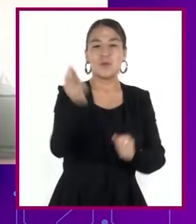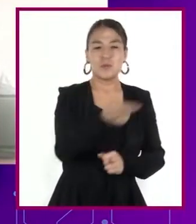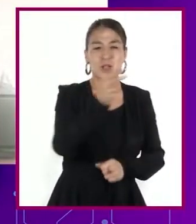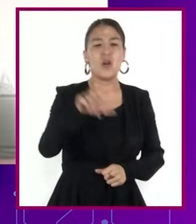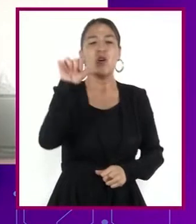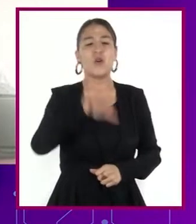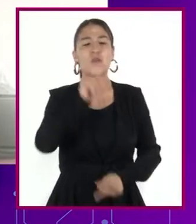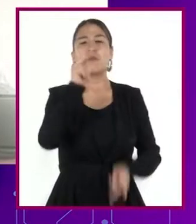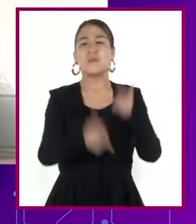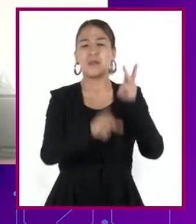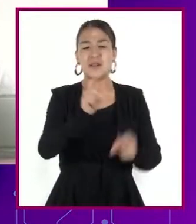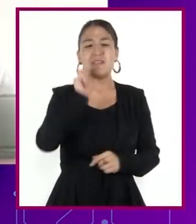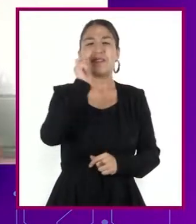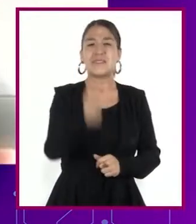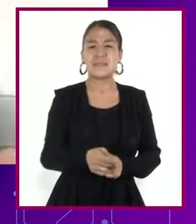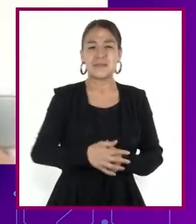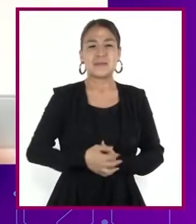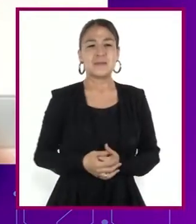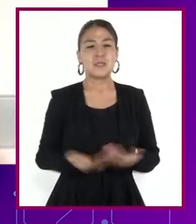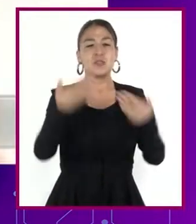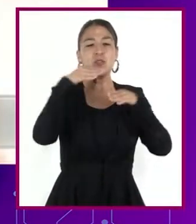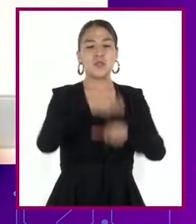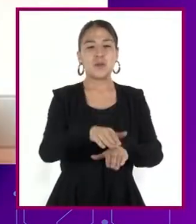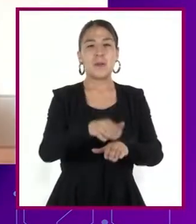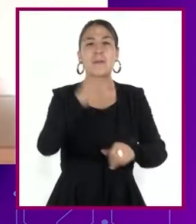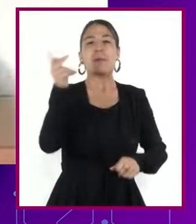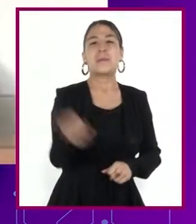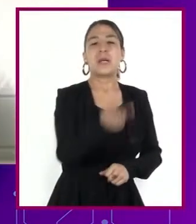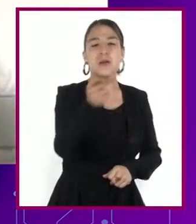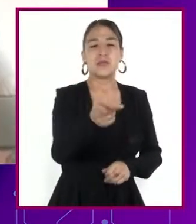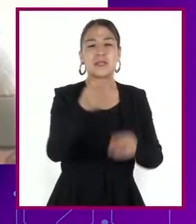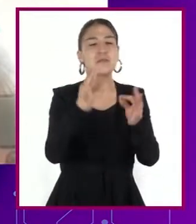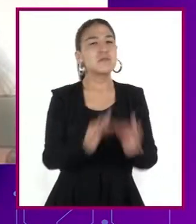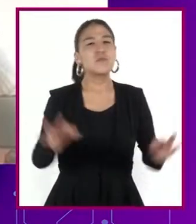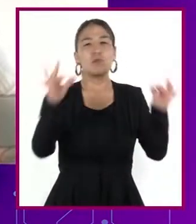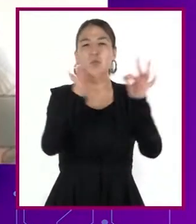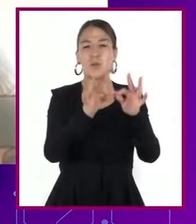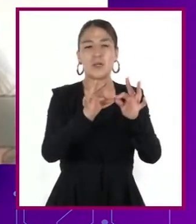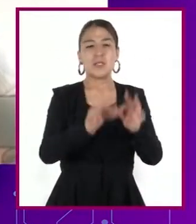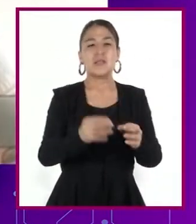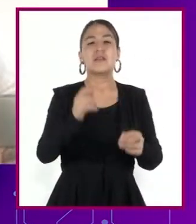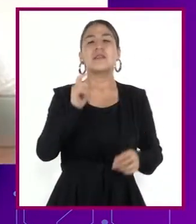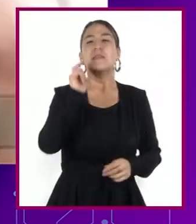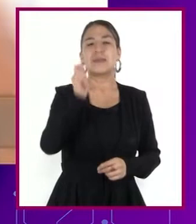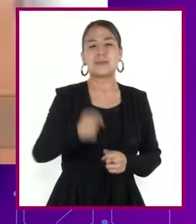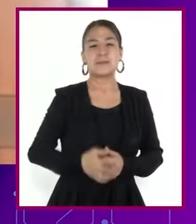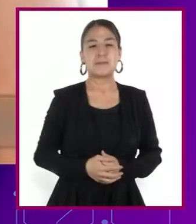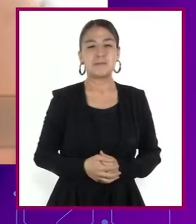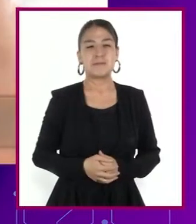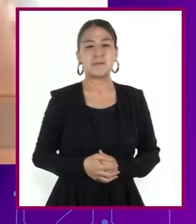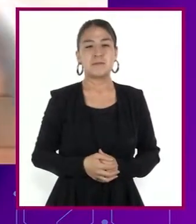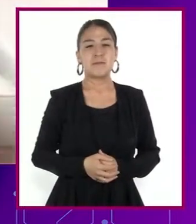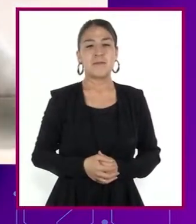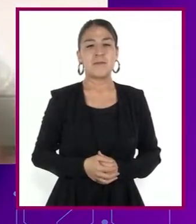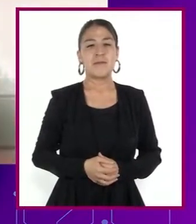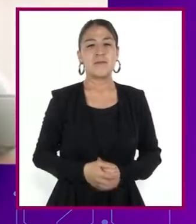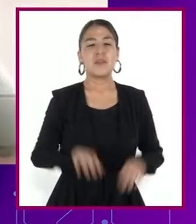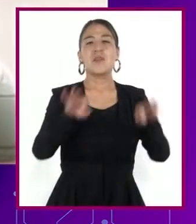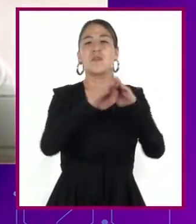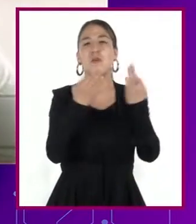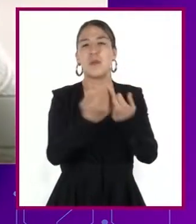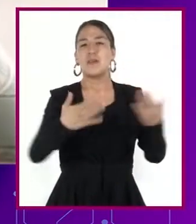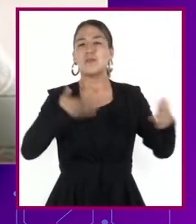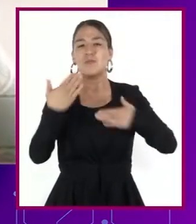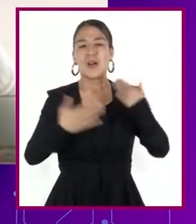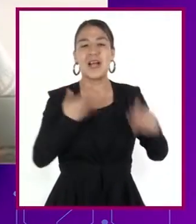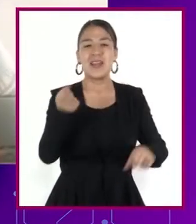a platicar en esta ocasión acerca de una pregunta muy importante que tiene que ver con la forma en la que convivimos todos los días, que